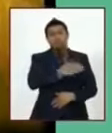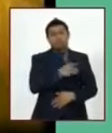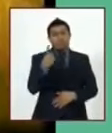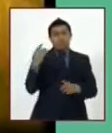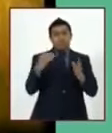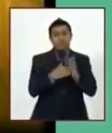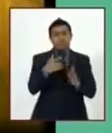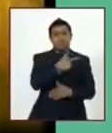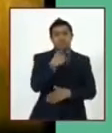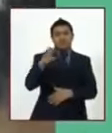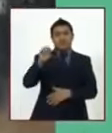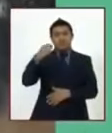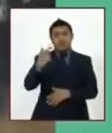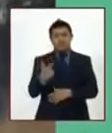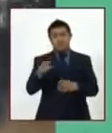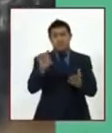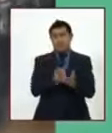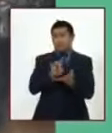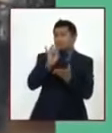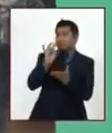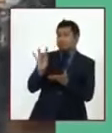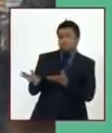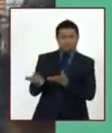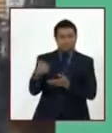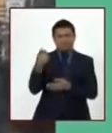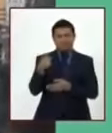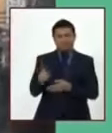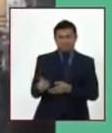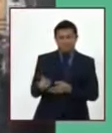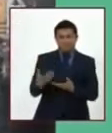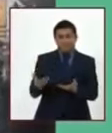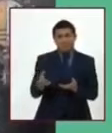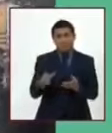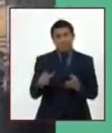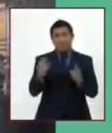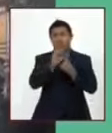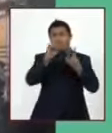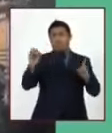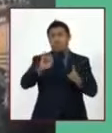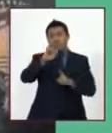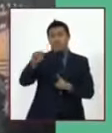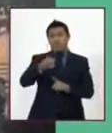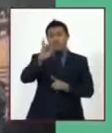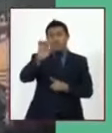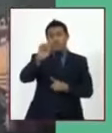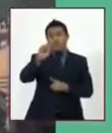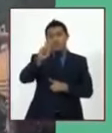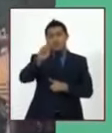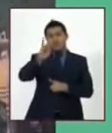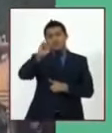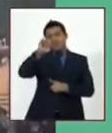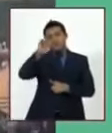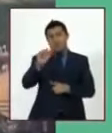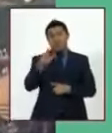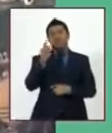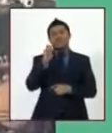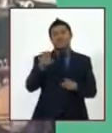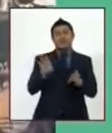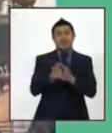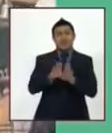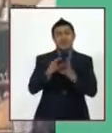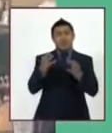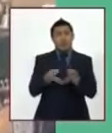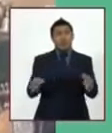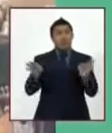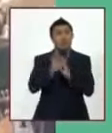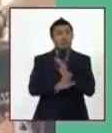1767 es la expulsión de la orden jesuita. El jesuitismo fue una de las bases más